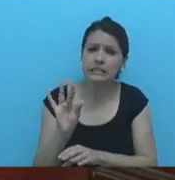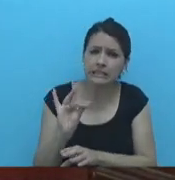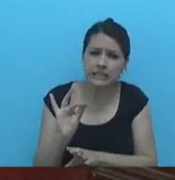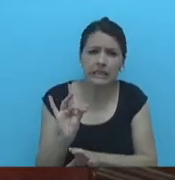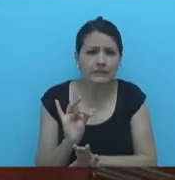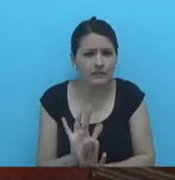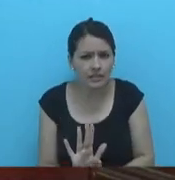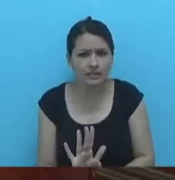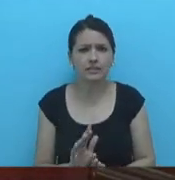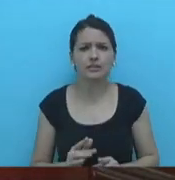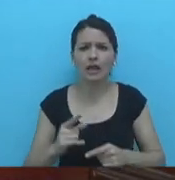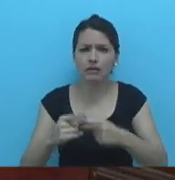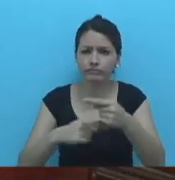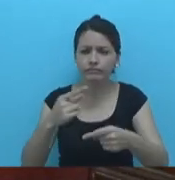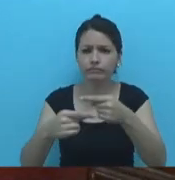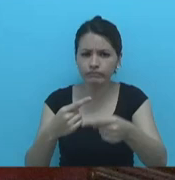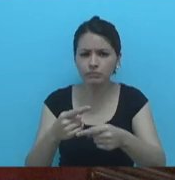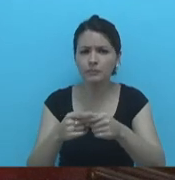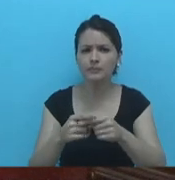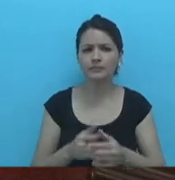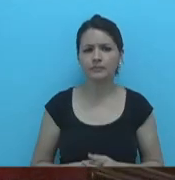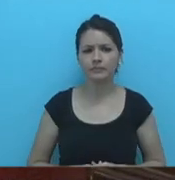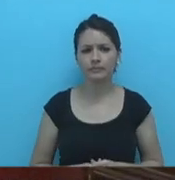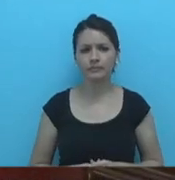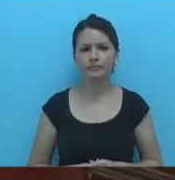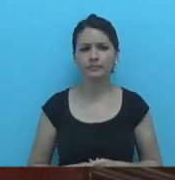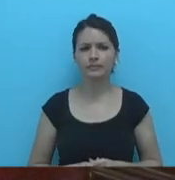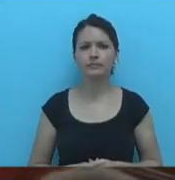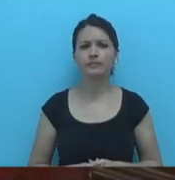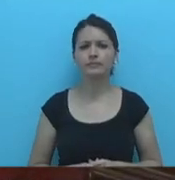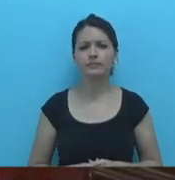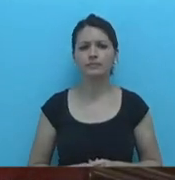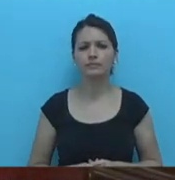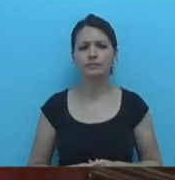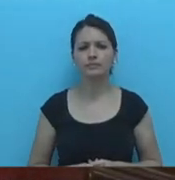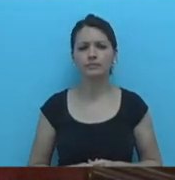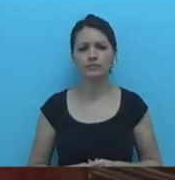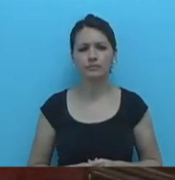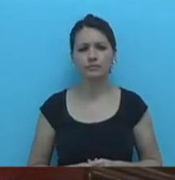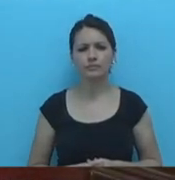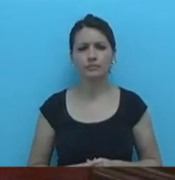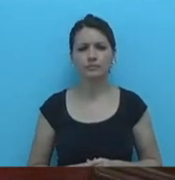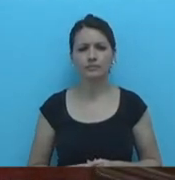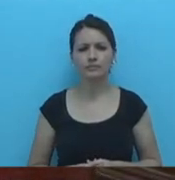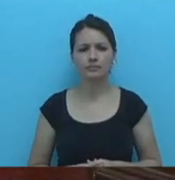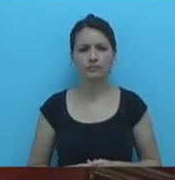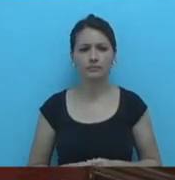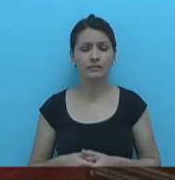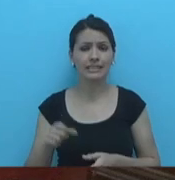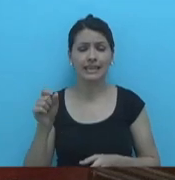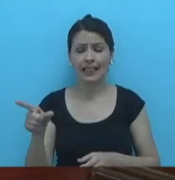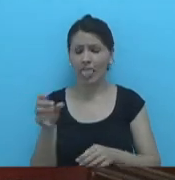seguidos a lo largo y a lo ancho del país, incluso desde distintos lugares del mundo. Una verdadera tragedia que golpeó a